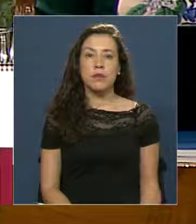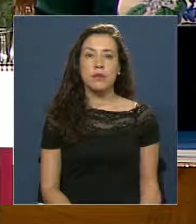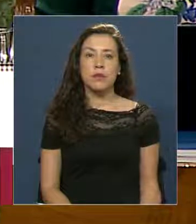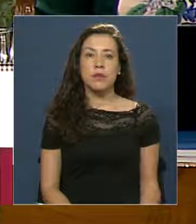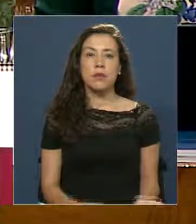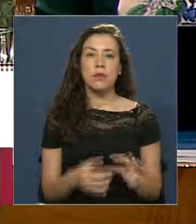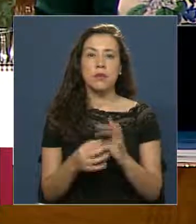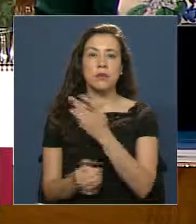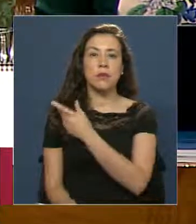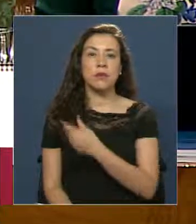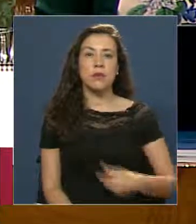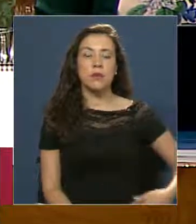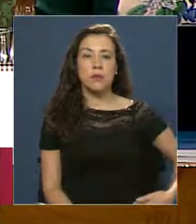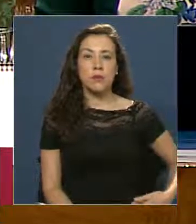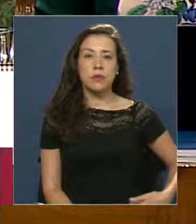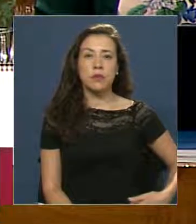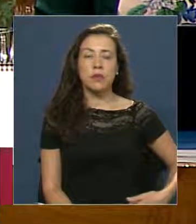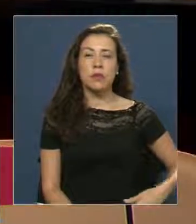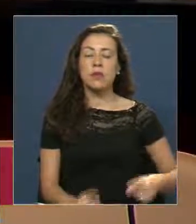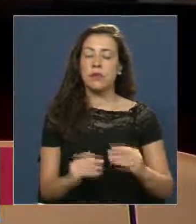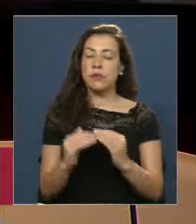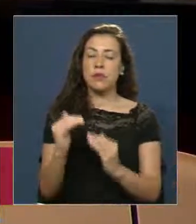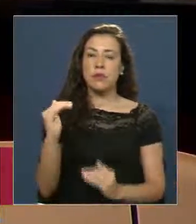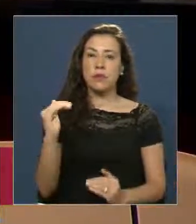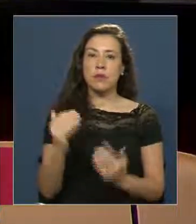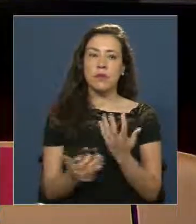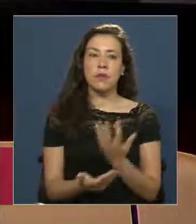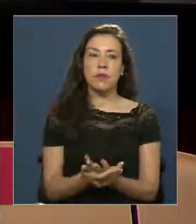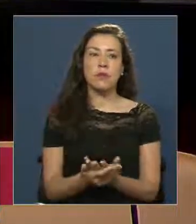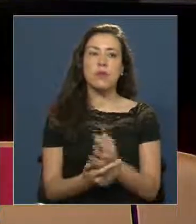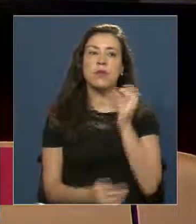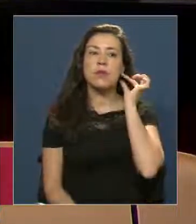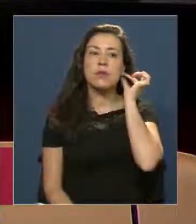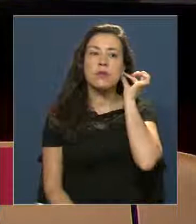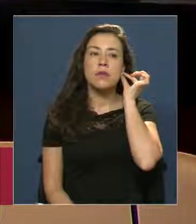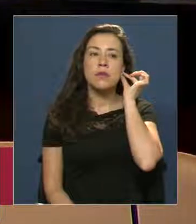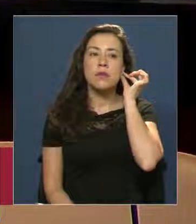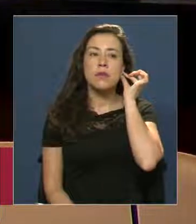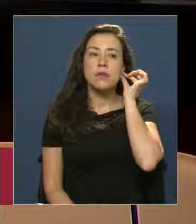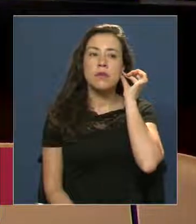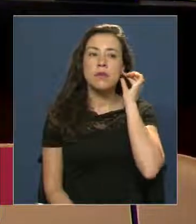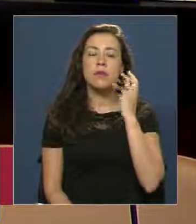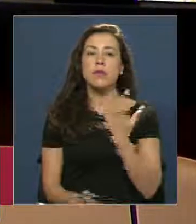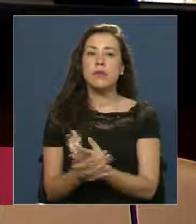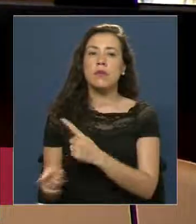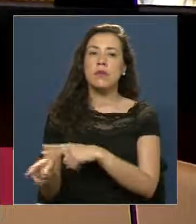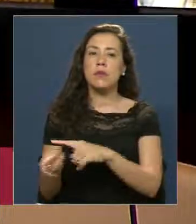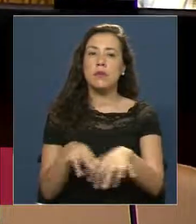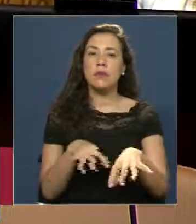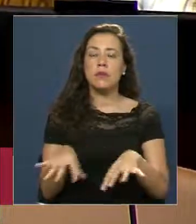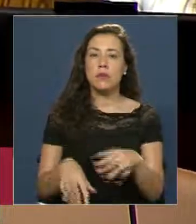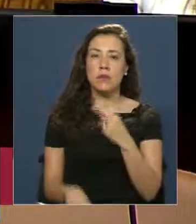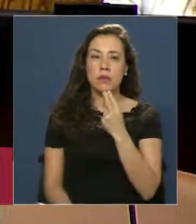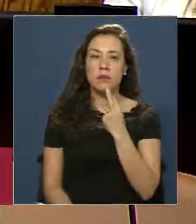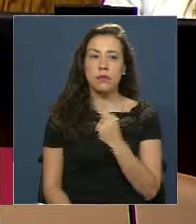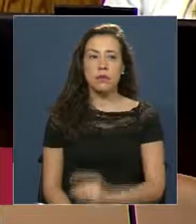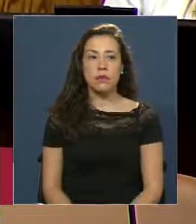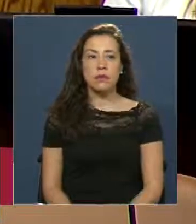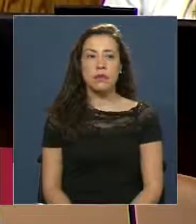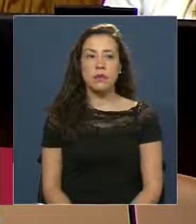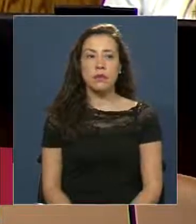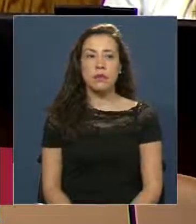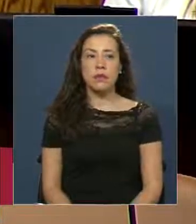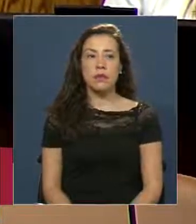Muchas gracias, presidente. La inequidad que recae sobre las mujeres abarca distintos aspectos de la vida. Uno de